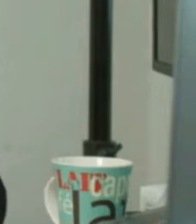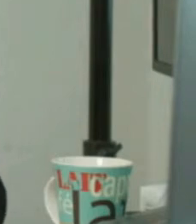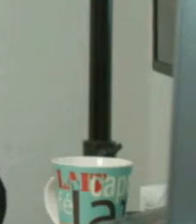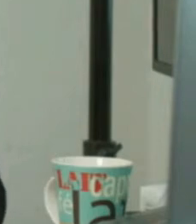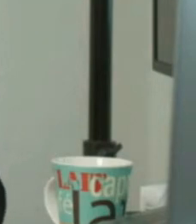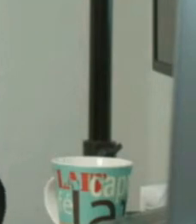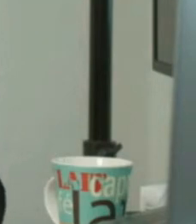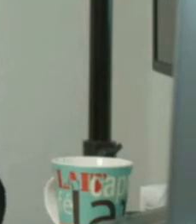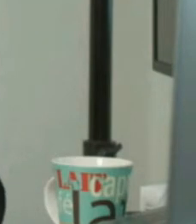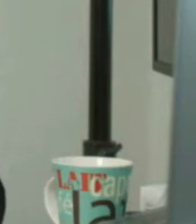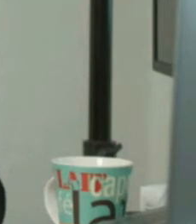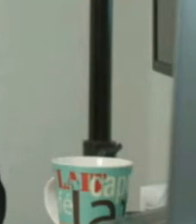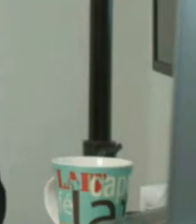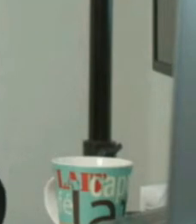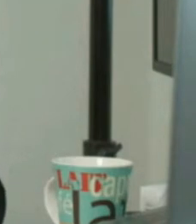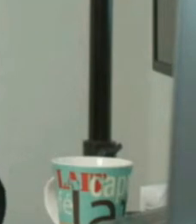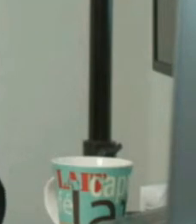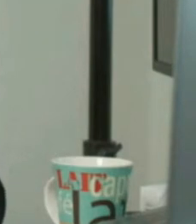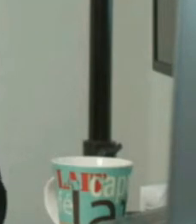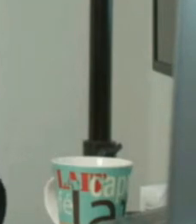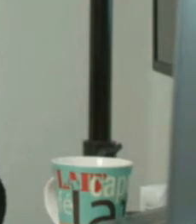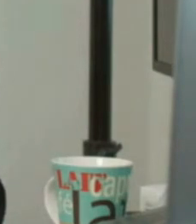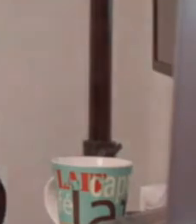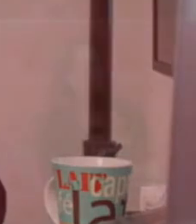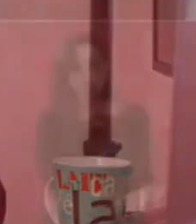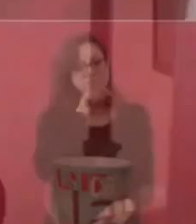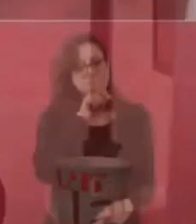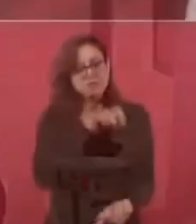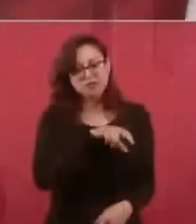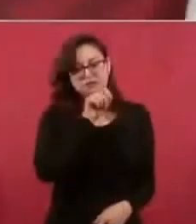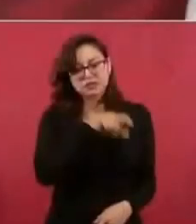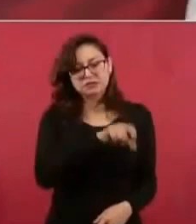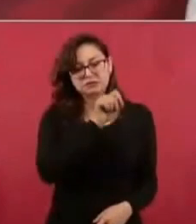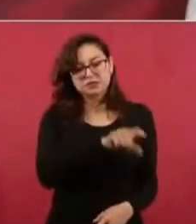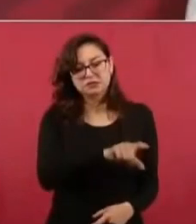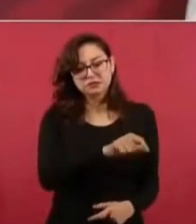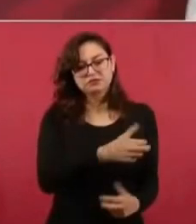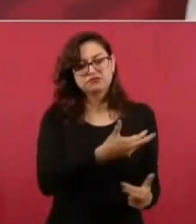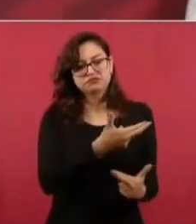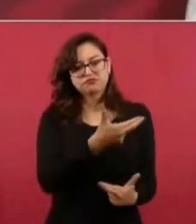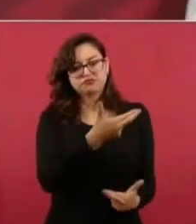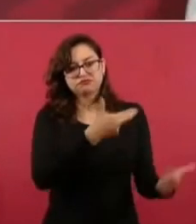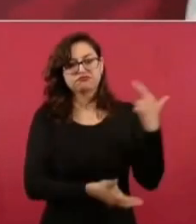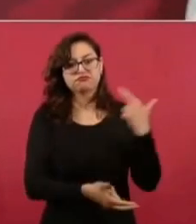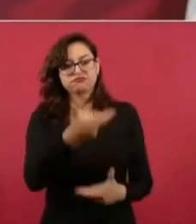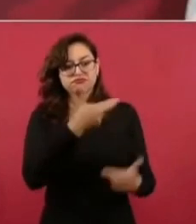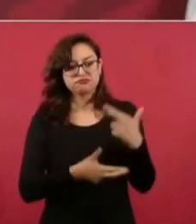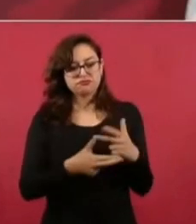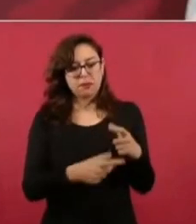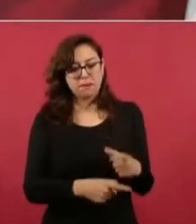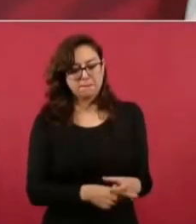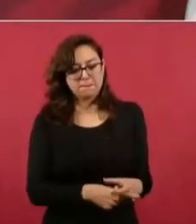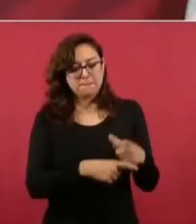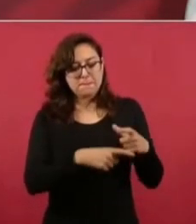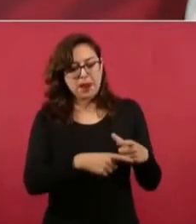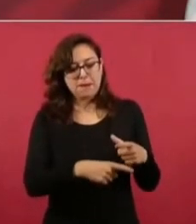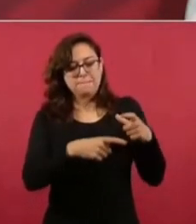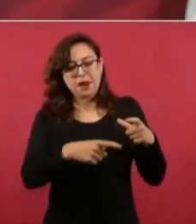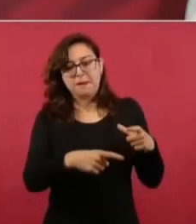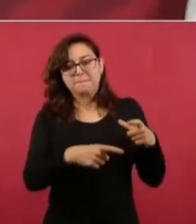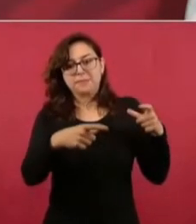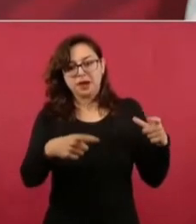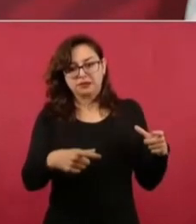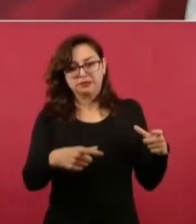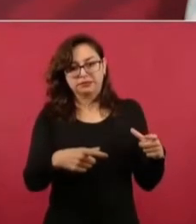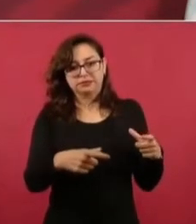desestimó a sus propias agencias de seguridad del Estado que no le servían al Estado. Cuando Andrés Manuel desestimó